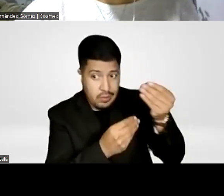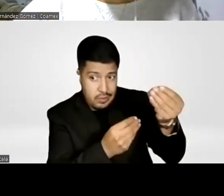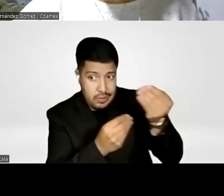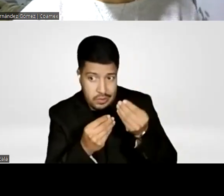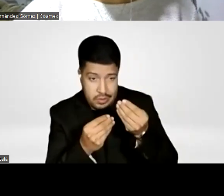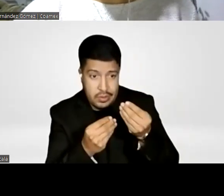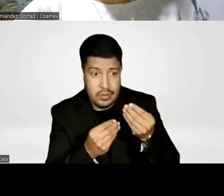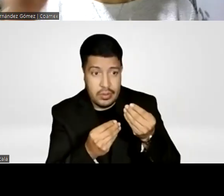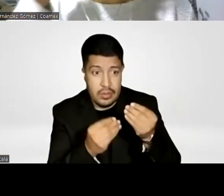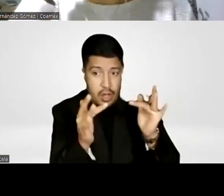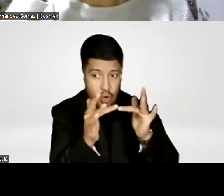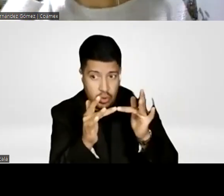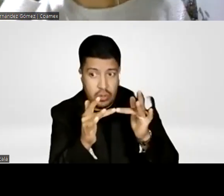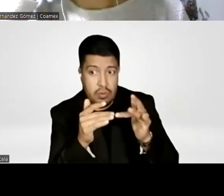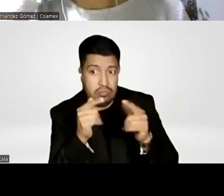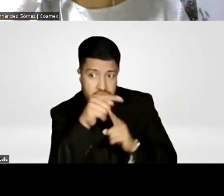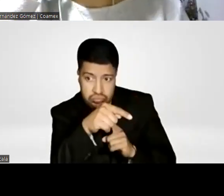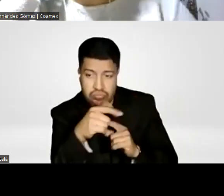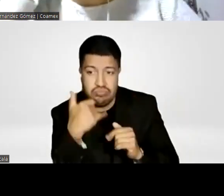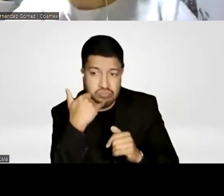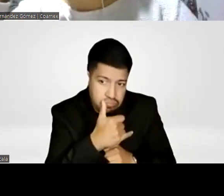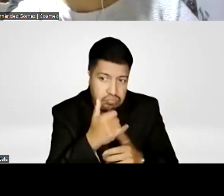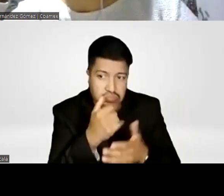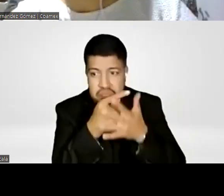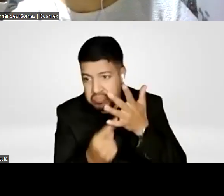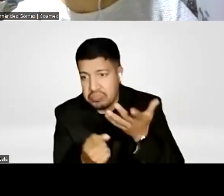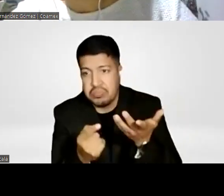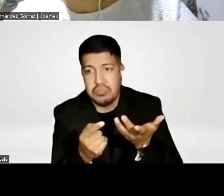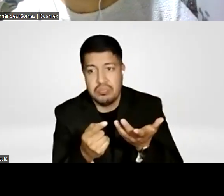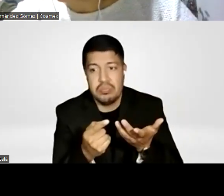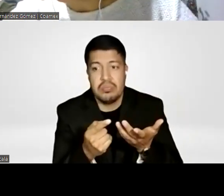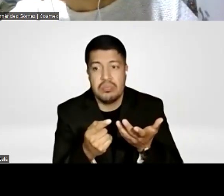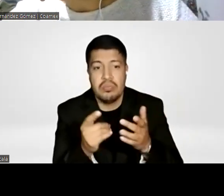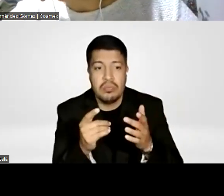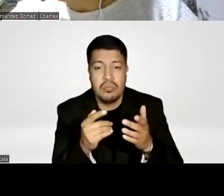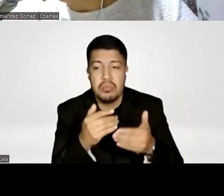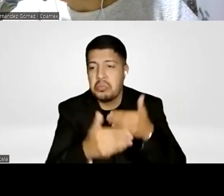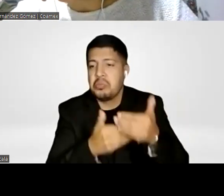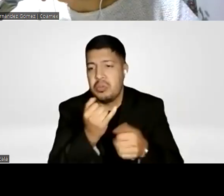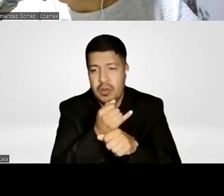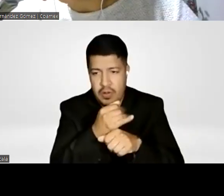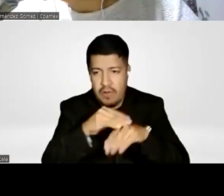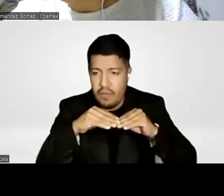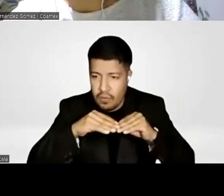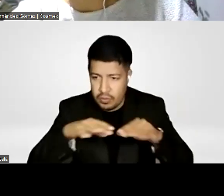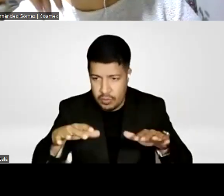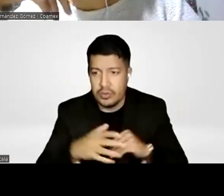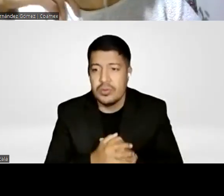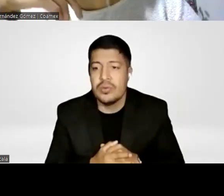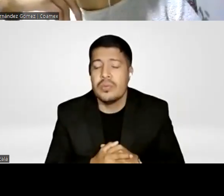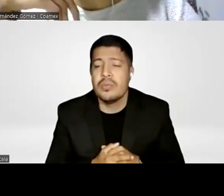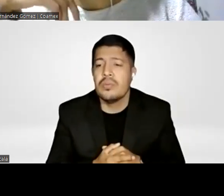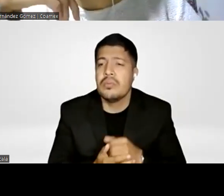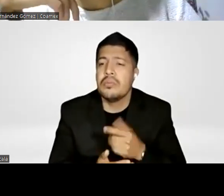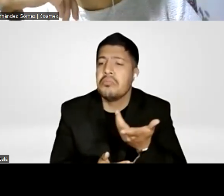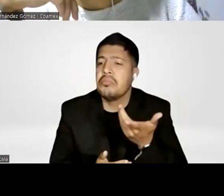chat para que Sí, puedan retomar con y mucho ya gusto. pueda socializar la información. También nos preguntan si hay alguna página en